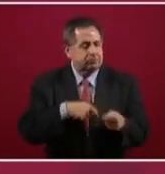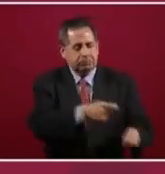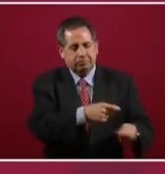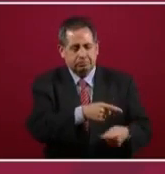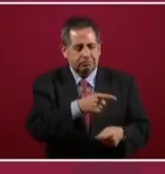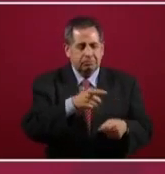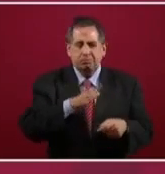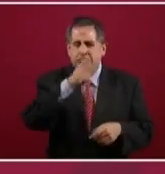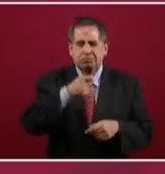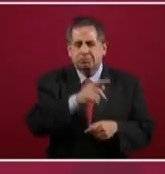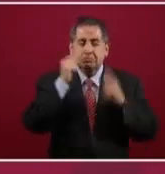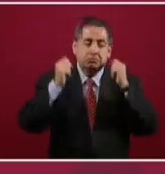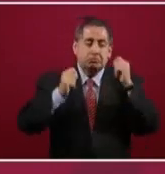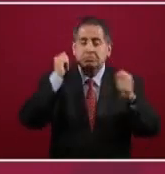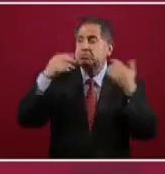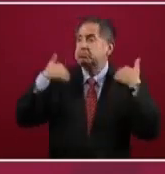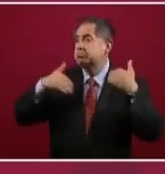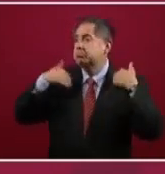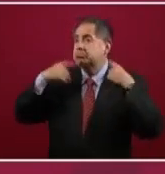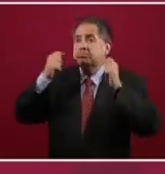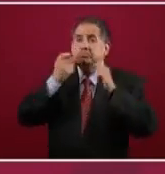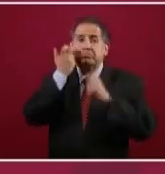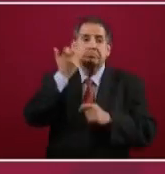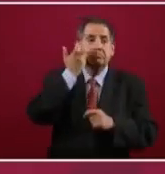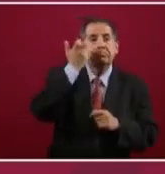turismo político.